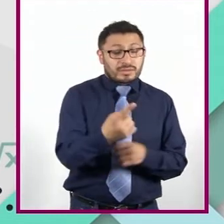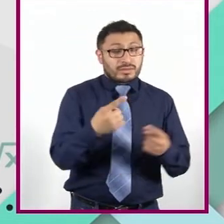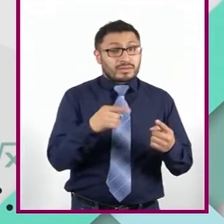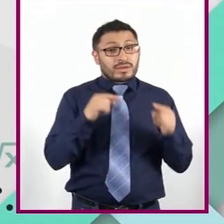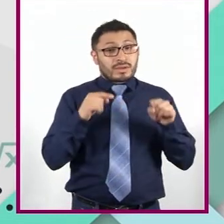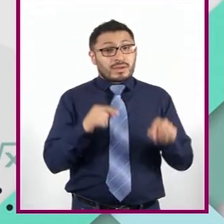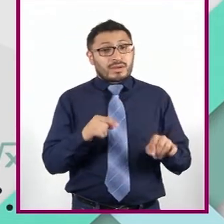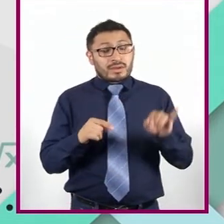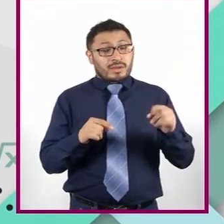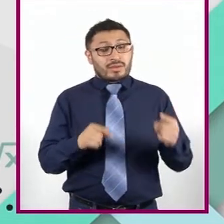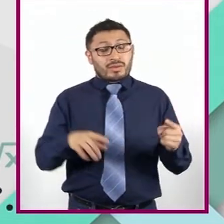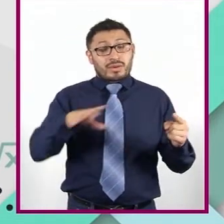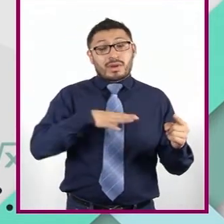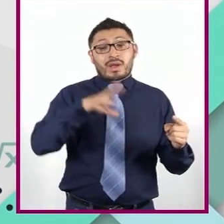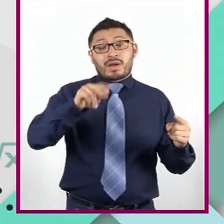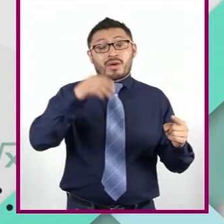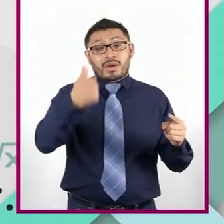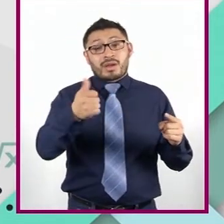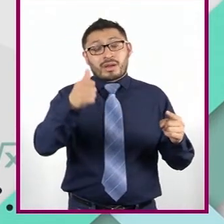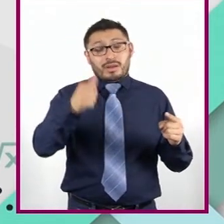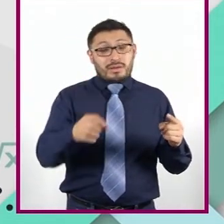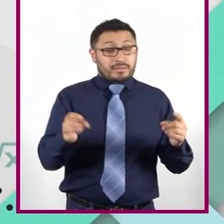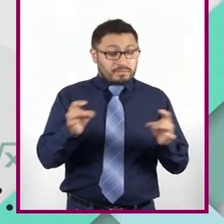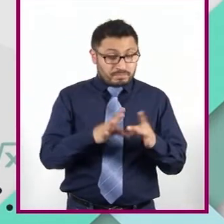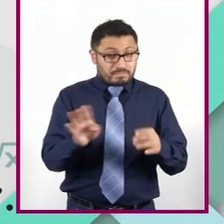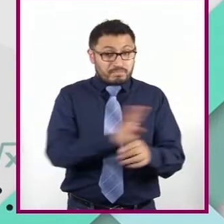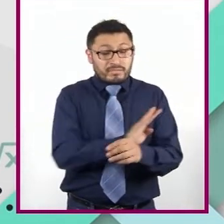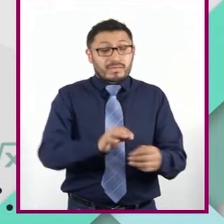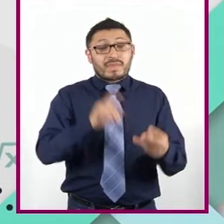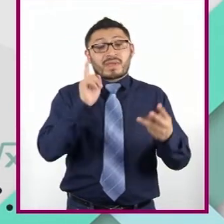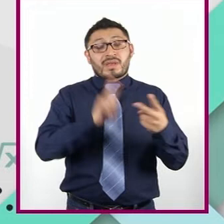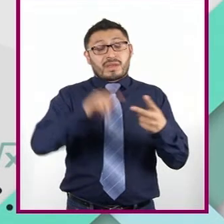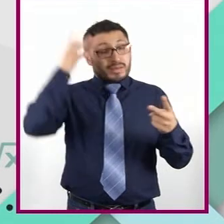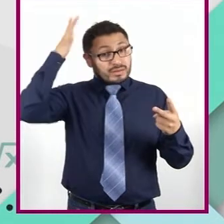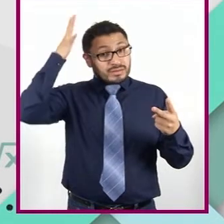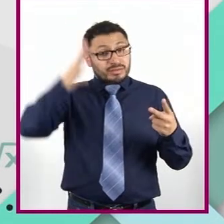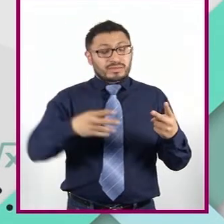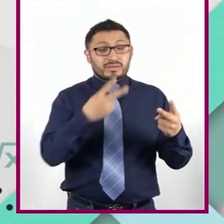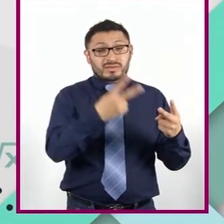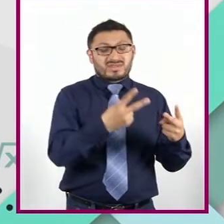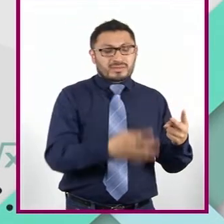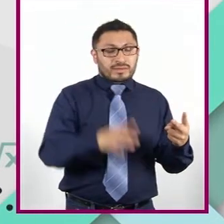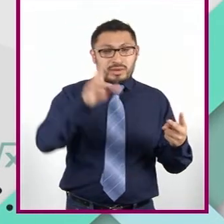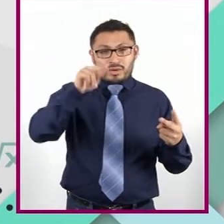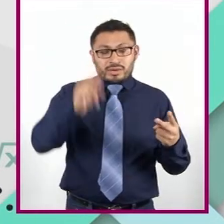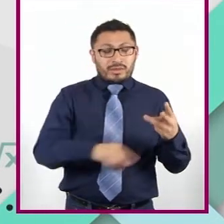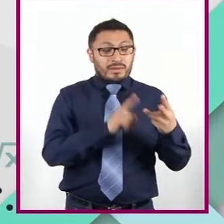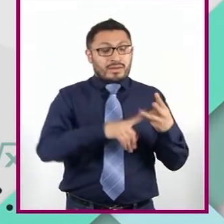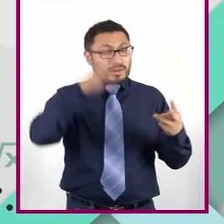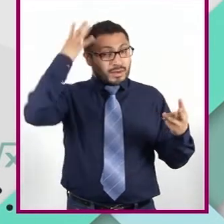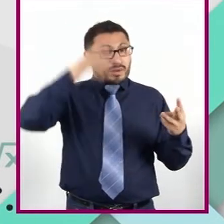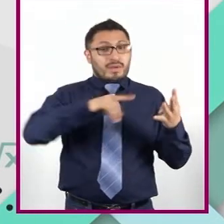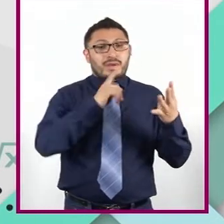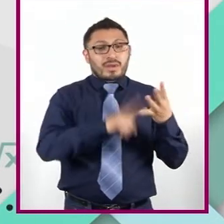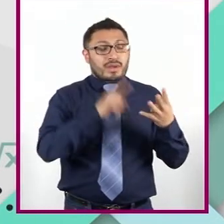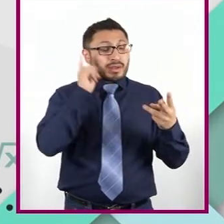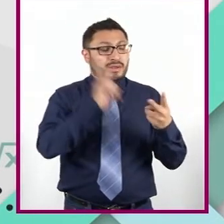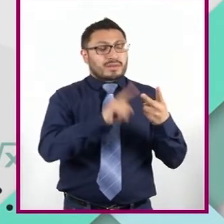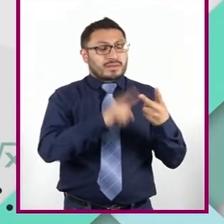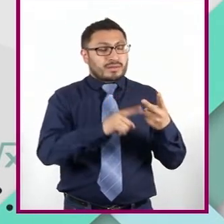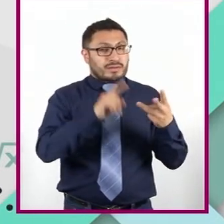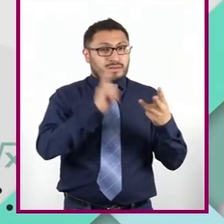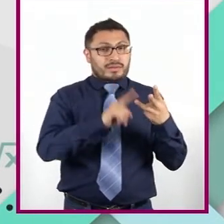obtuvieron 86 casos favorables, para sol y 2, 80, para sol y 3,